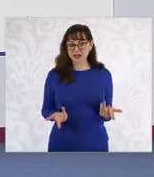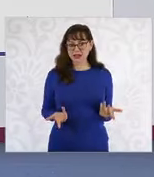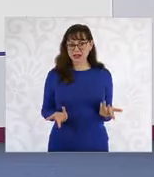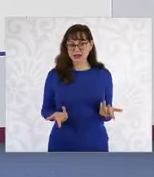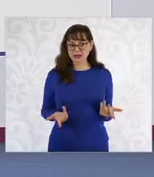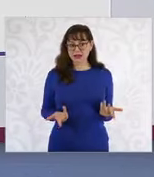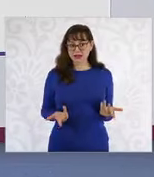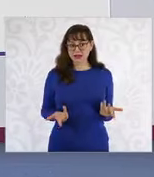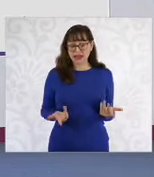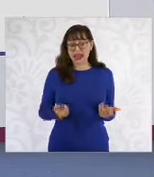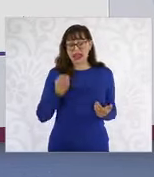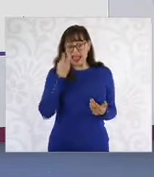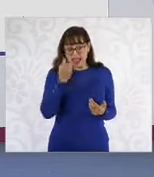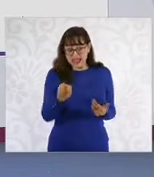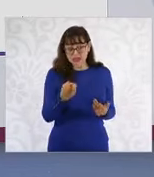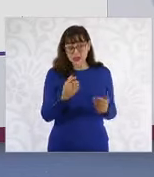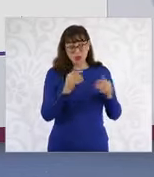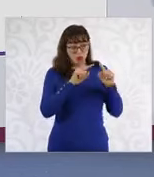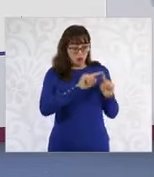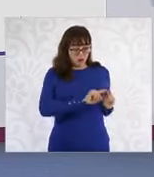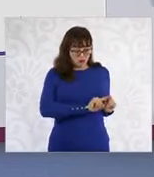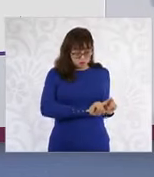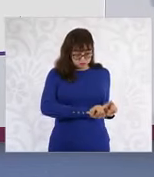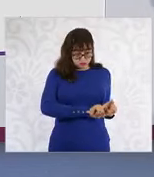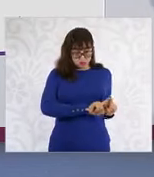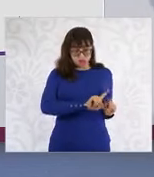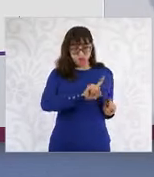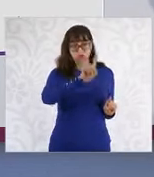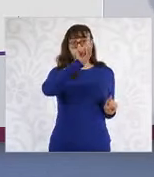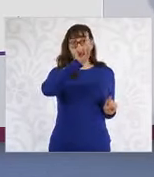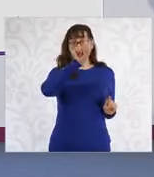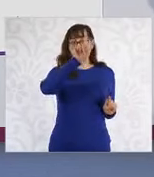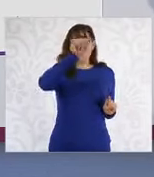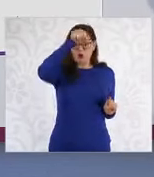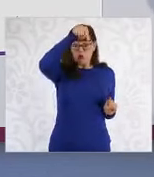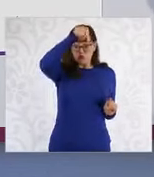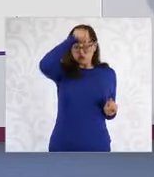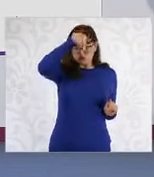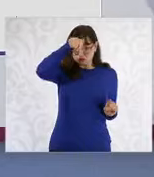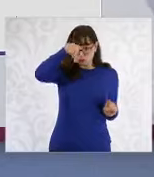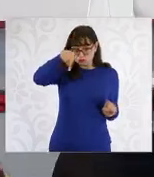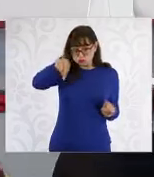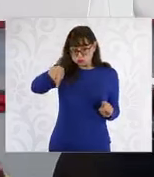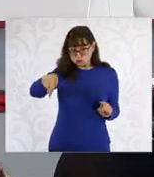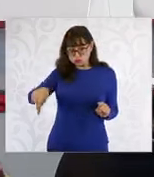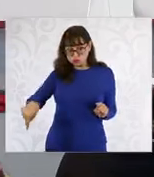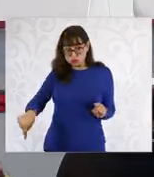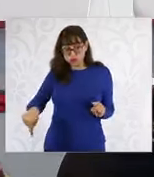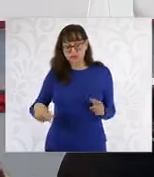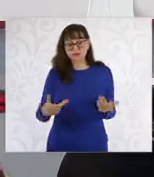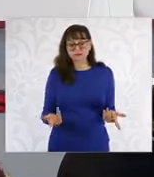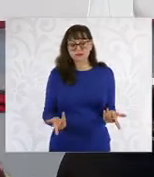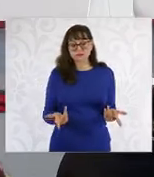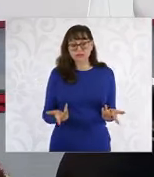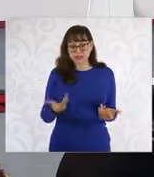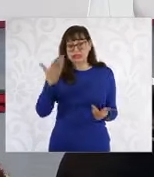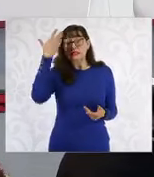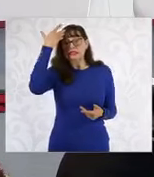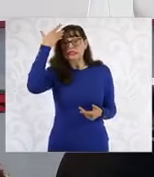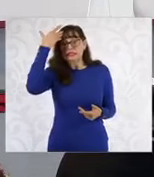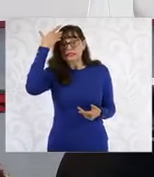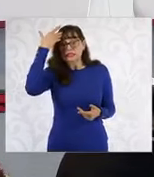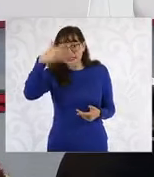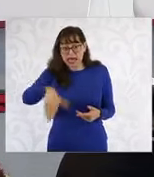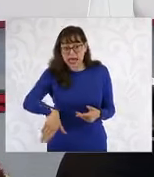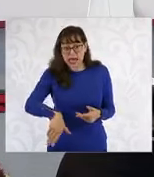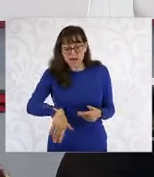Entonces, esta tendencia, que cualquier matemático sabe que esta pendiente es negativa